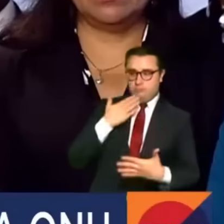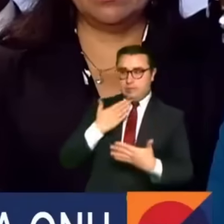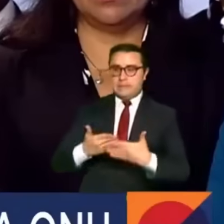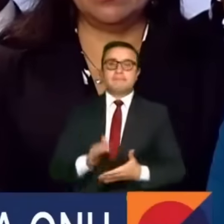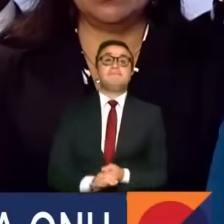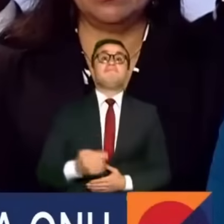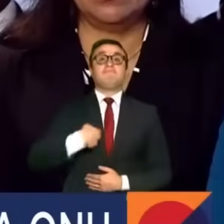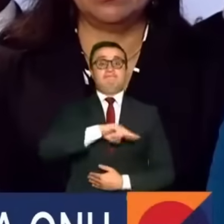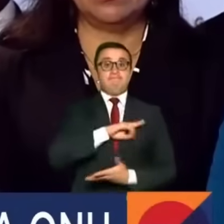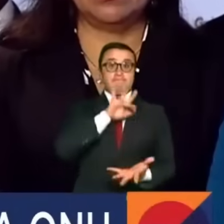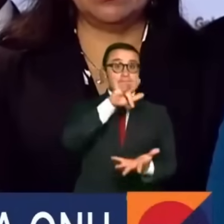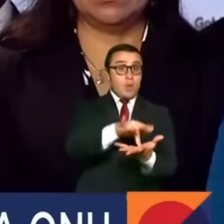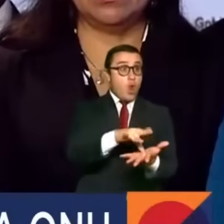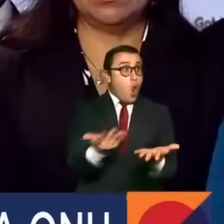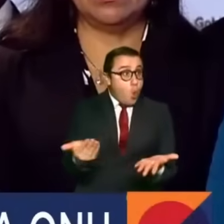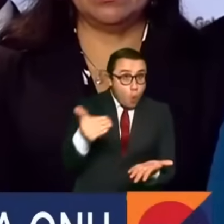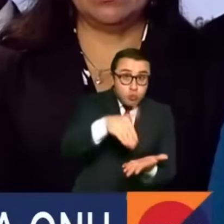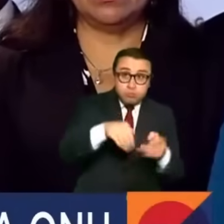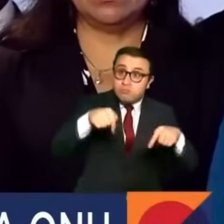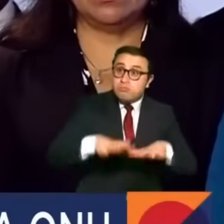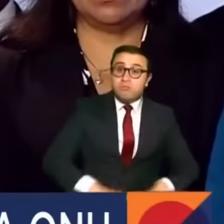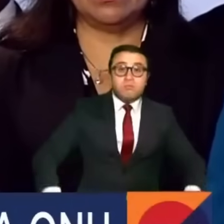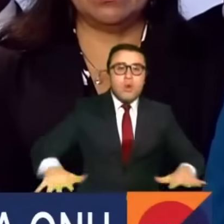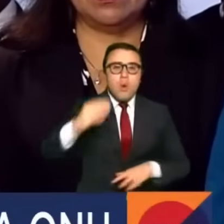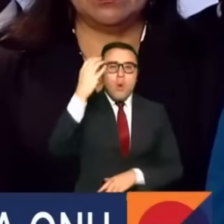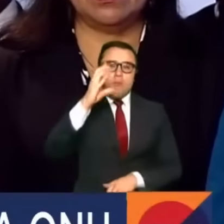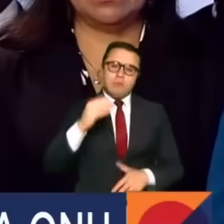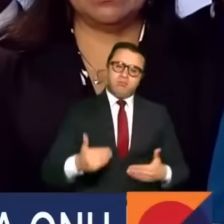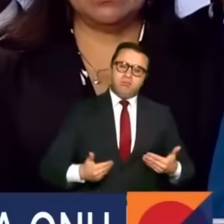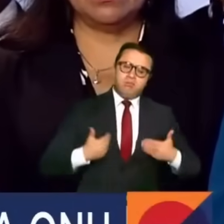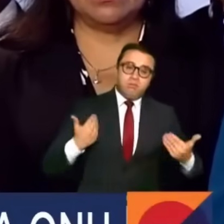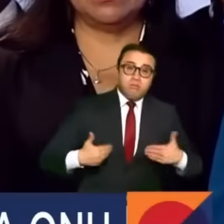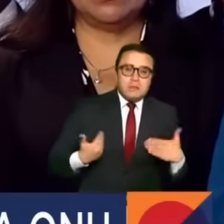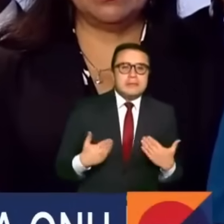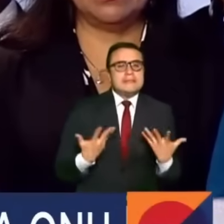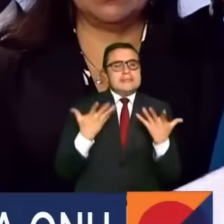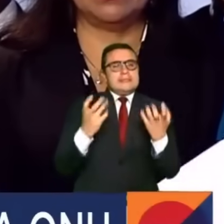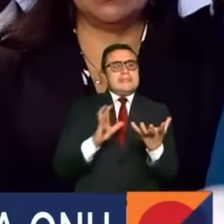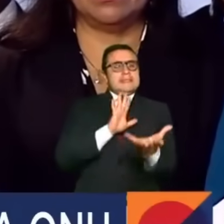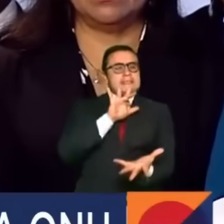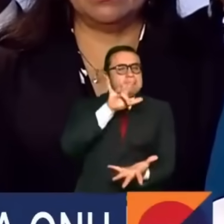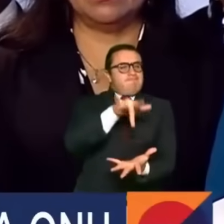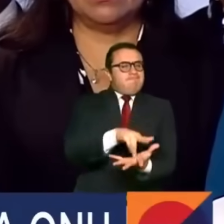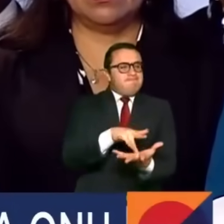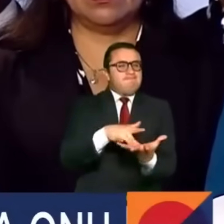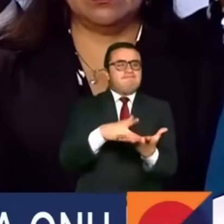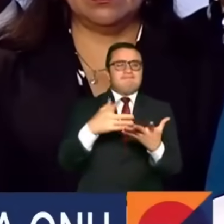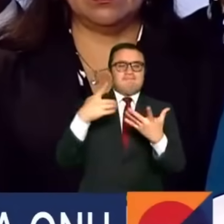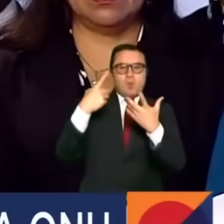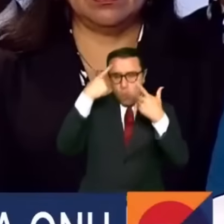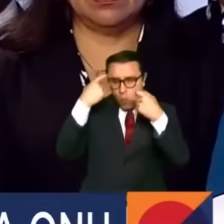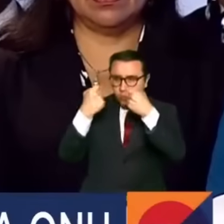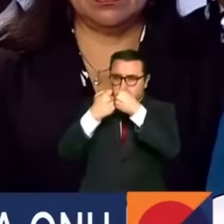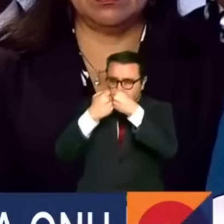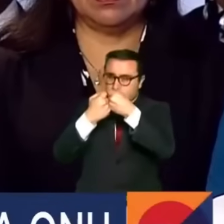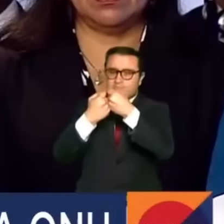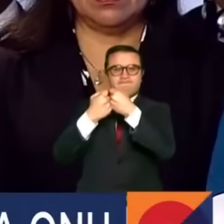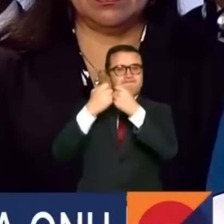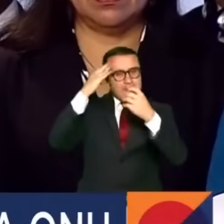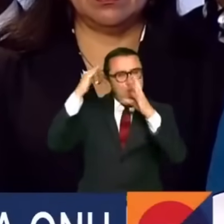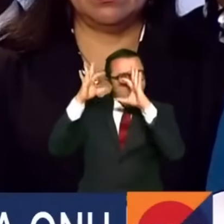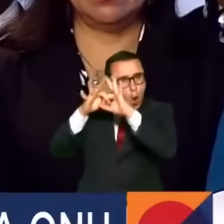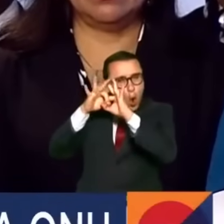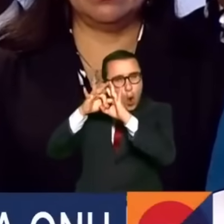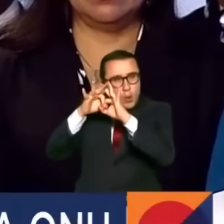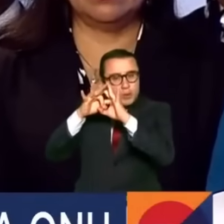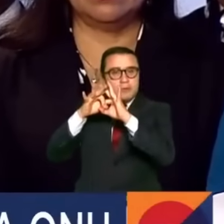estar aquí, de estar de regreso en Colombia y de hacer parte del progreso y la alianza del Consejo de Seguridad